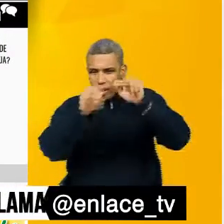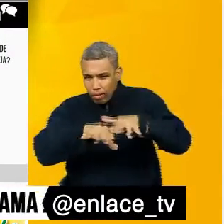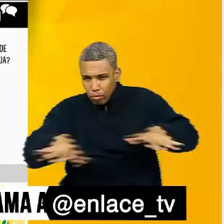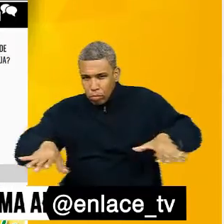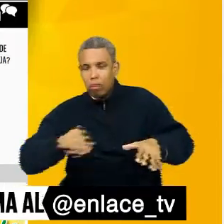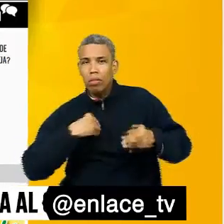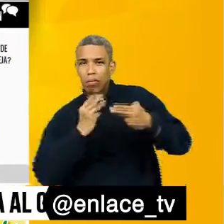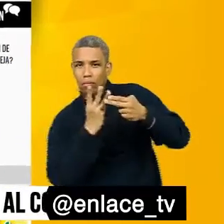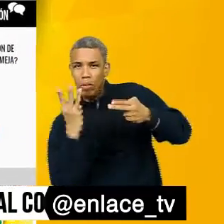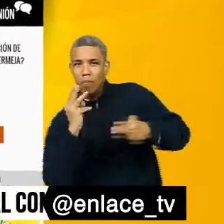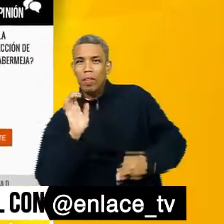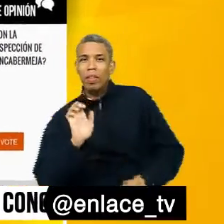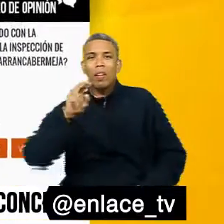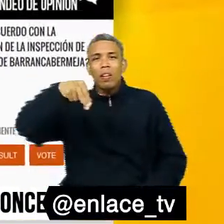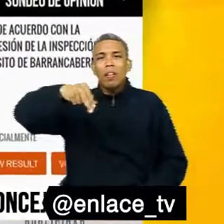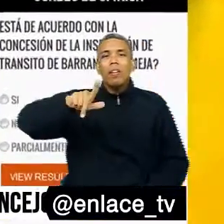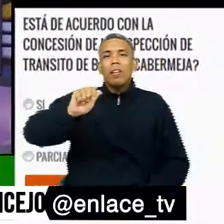web